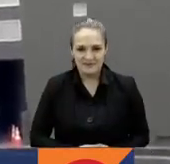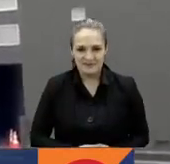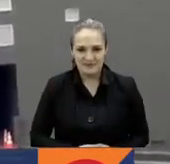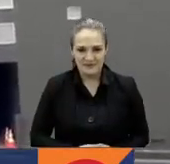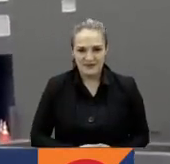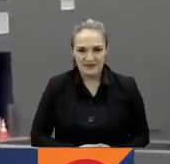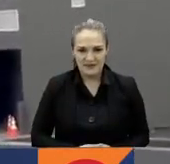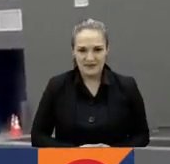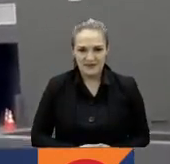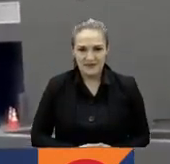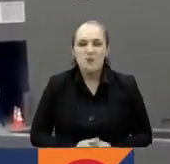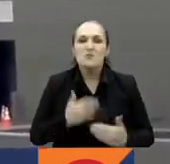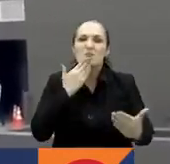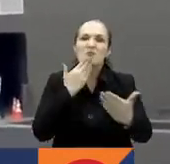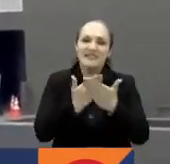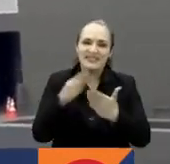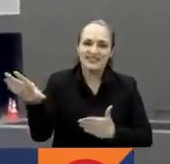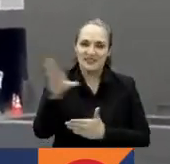Muchísimas